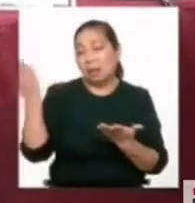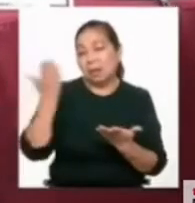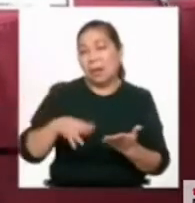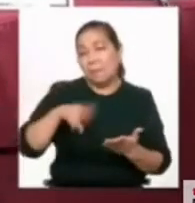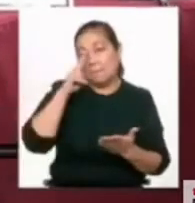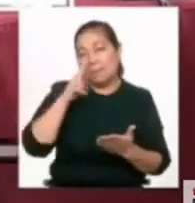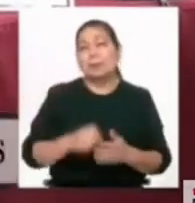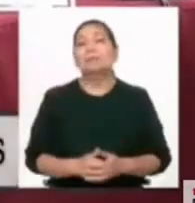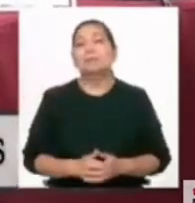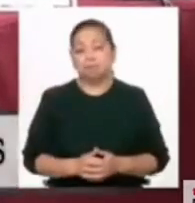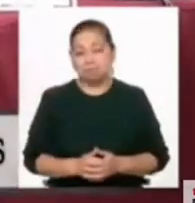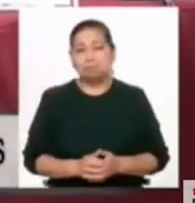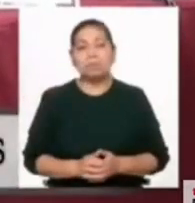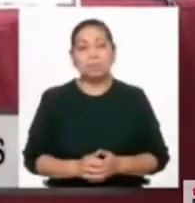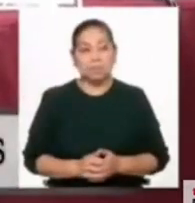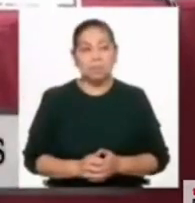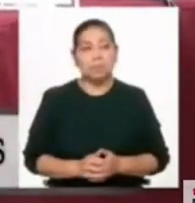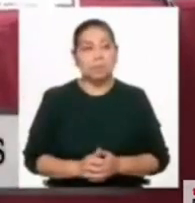Perú.